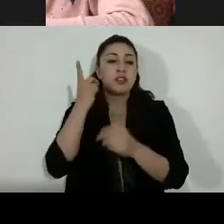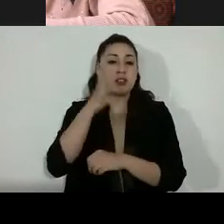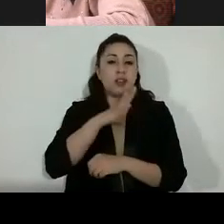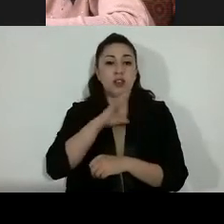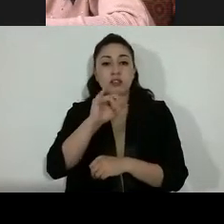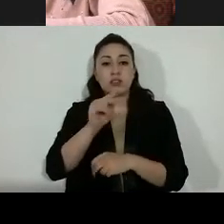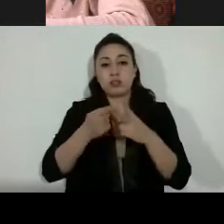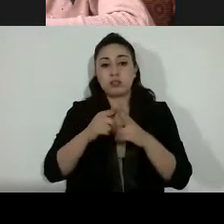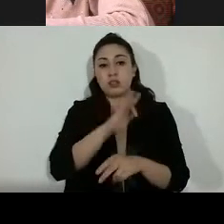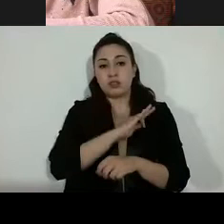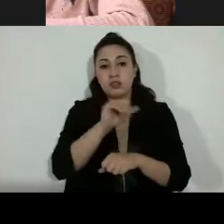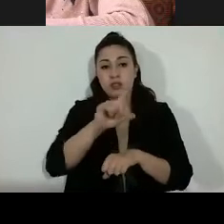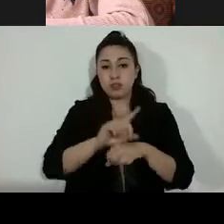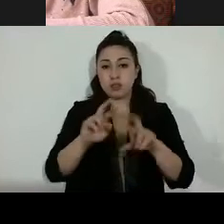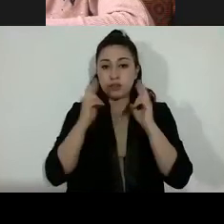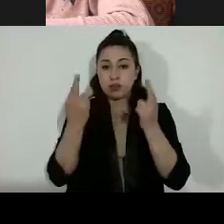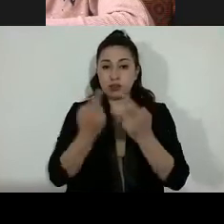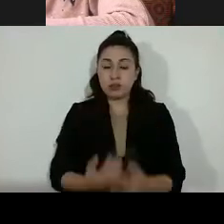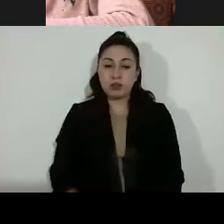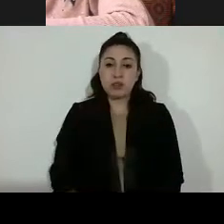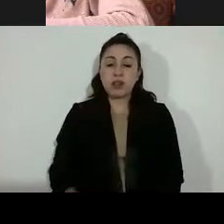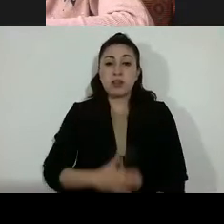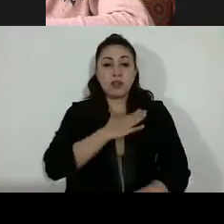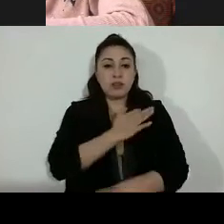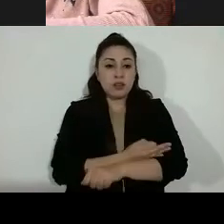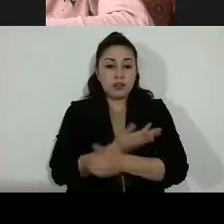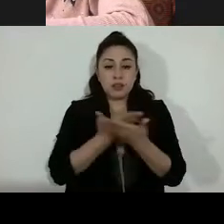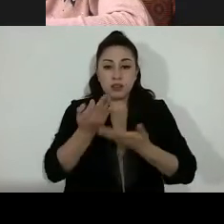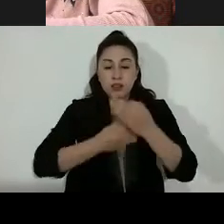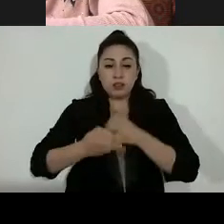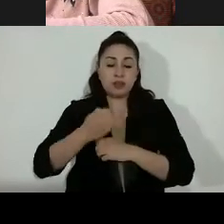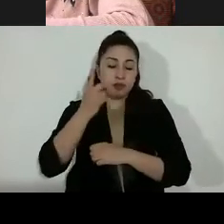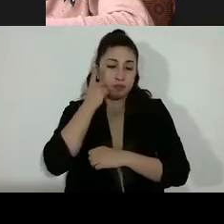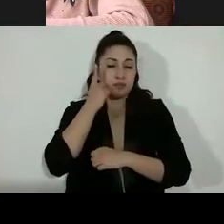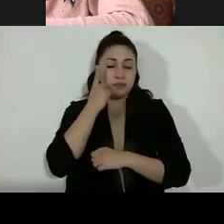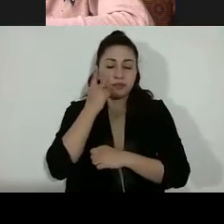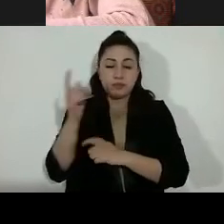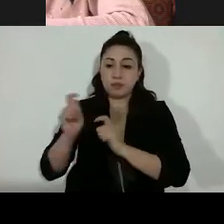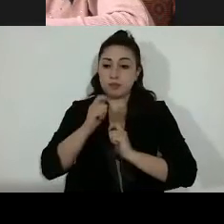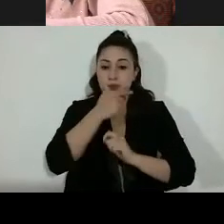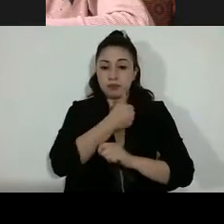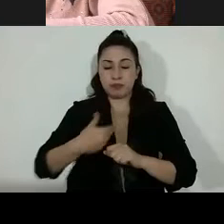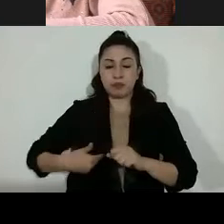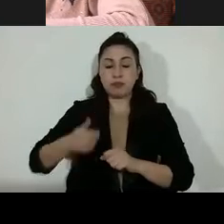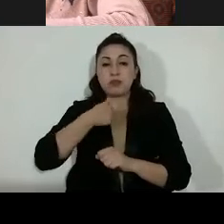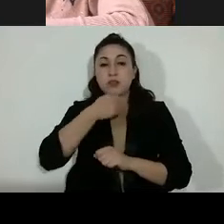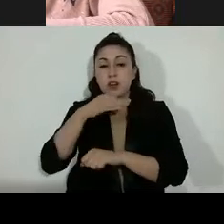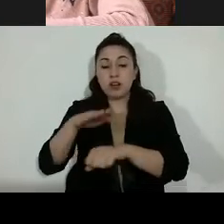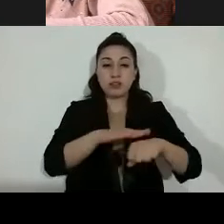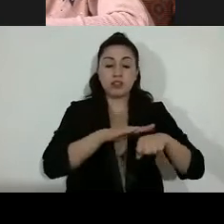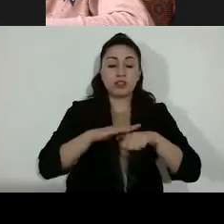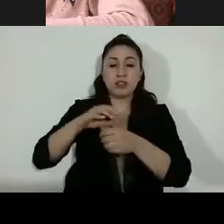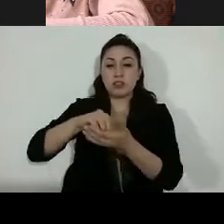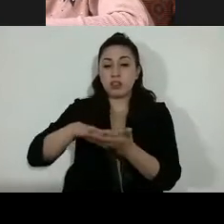quórum. Buenas tardes, diputadas y diputados. Claro que sí, diputado presidente. Le informo que conforme al registro de asistencia